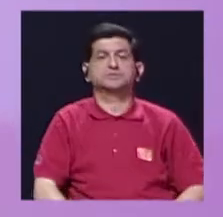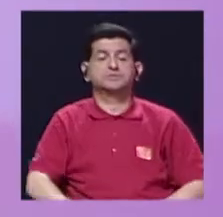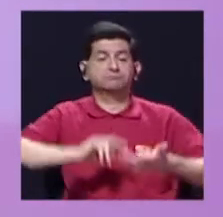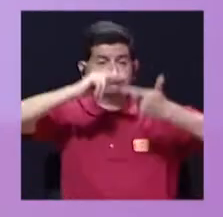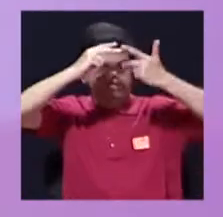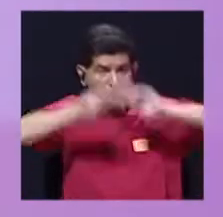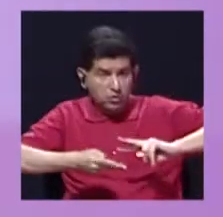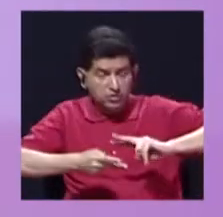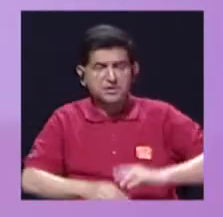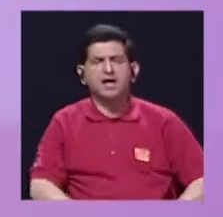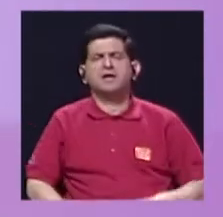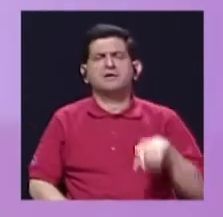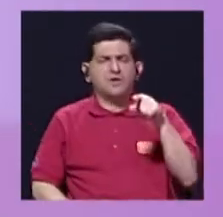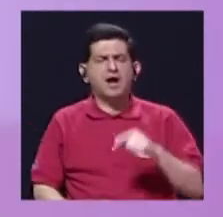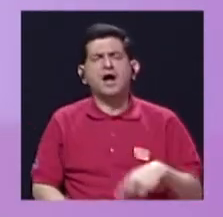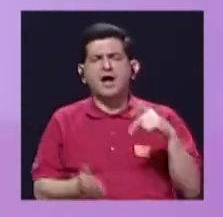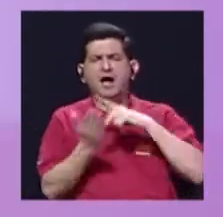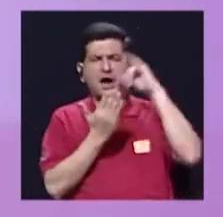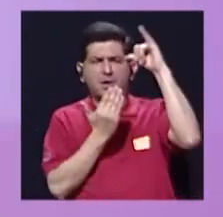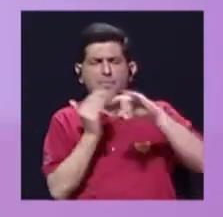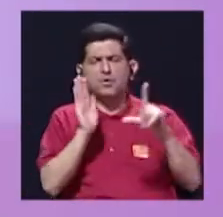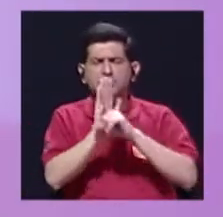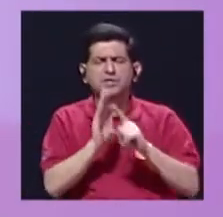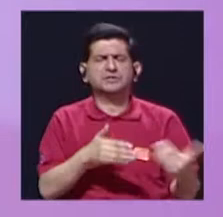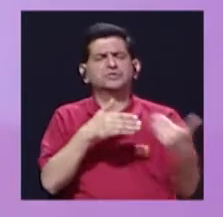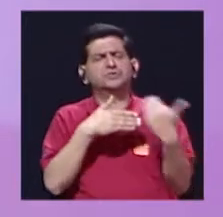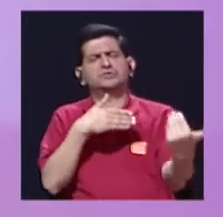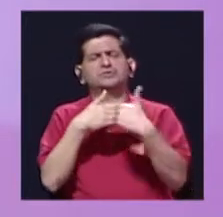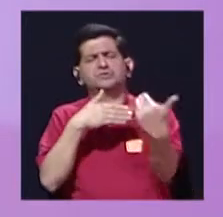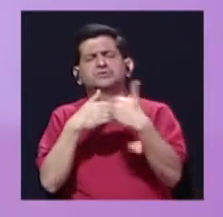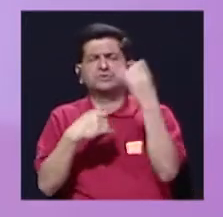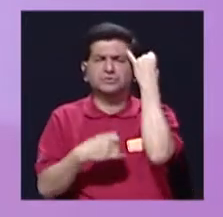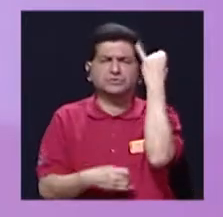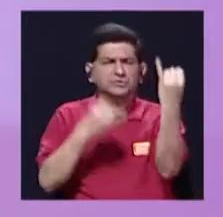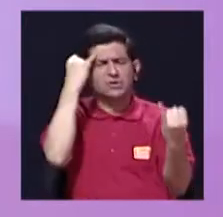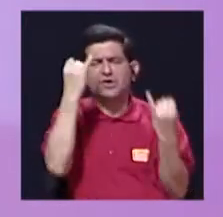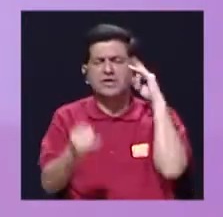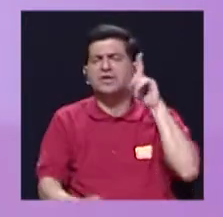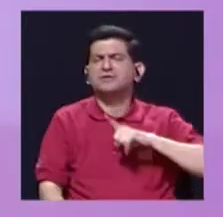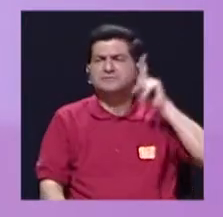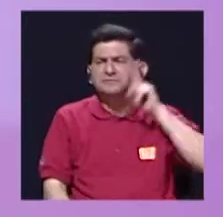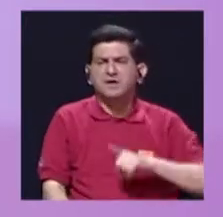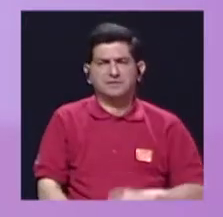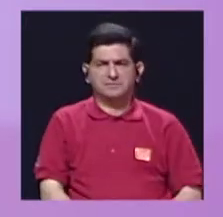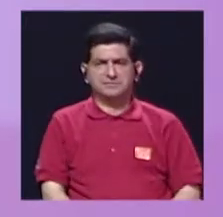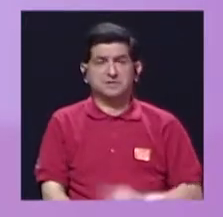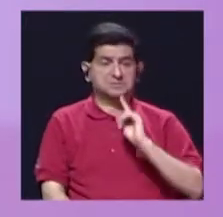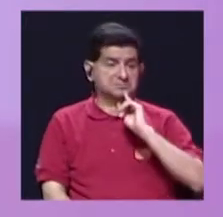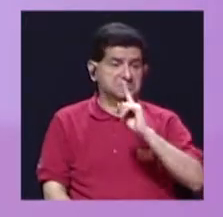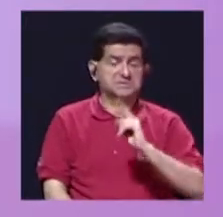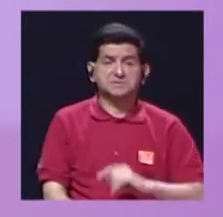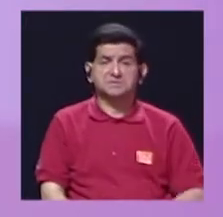lo contrario, han bombardeado este proyecto de ley con argumentos falaces de que